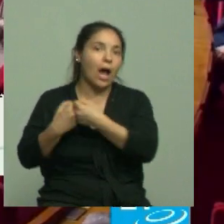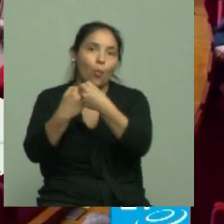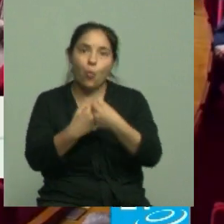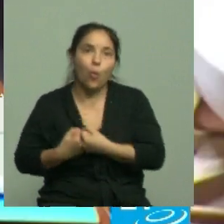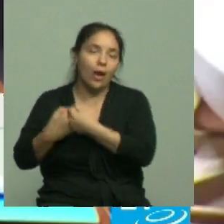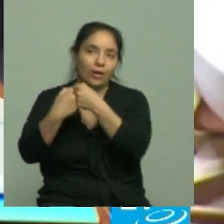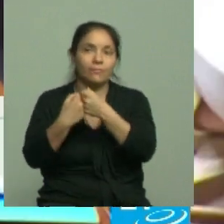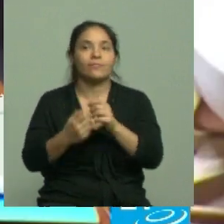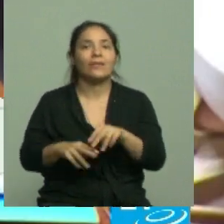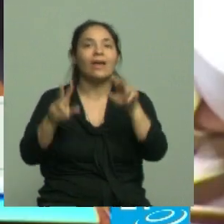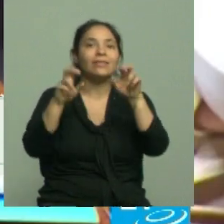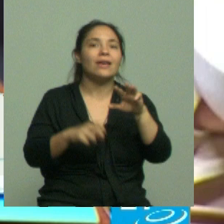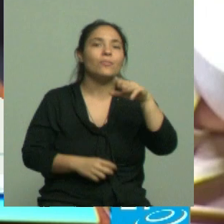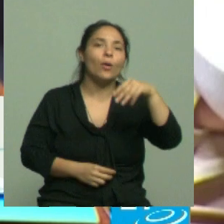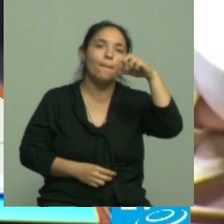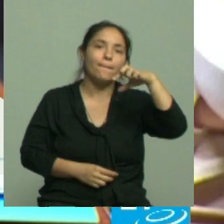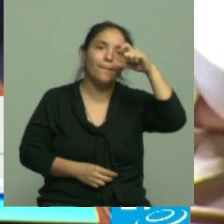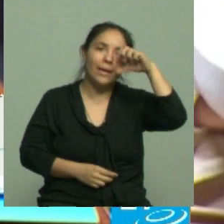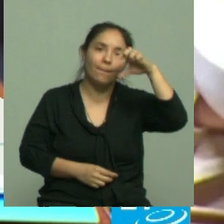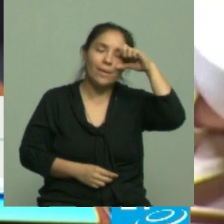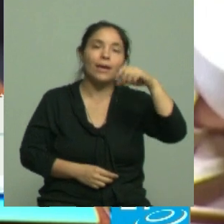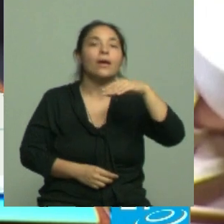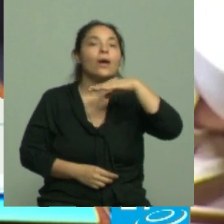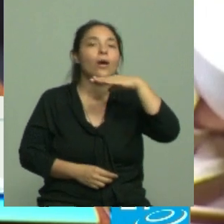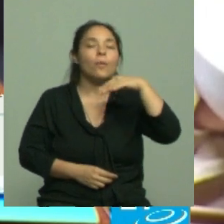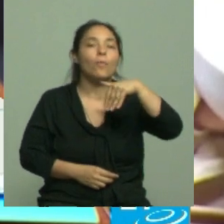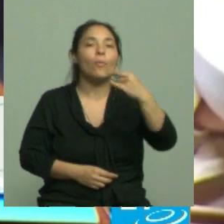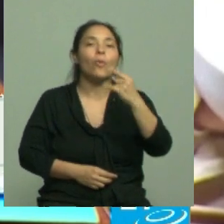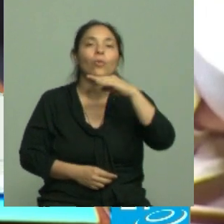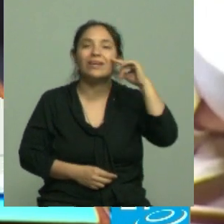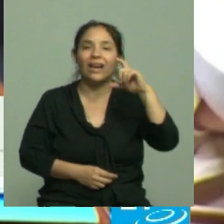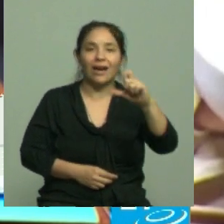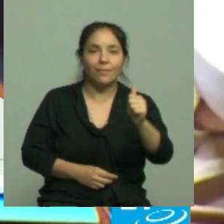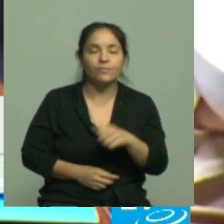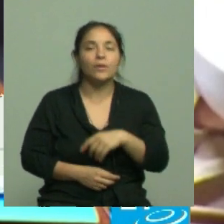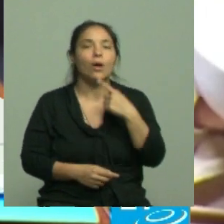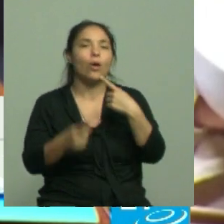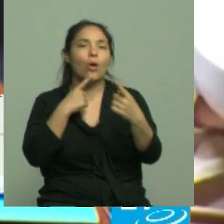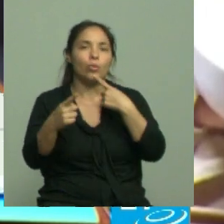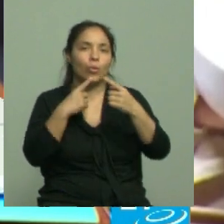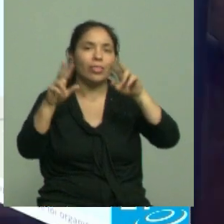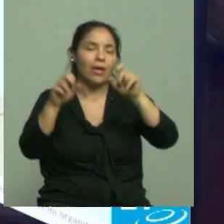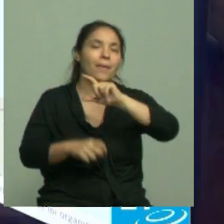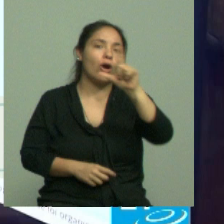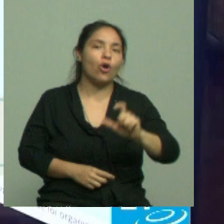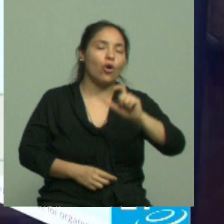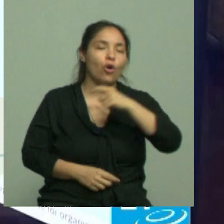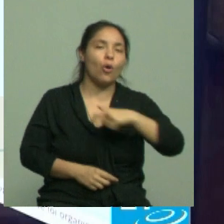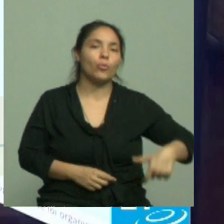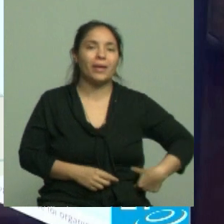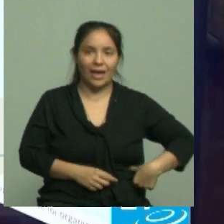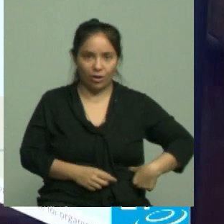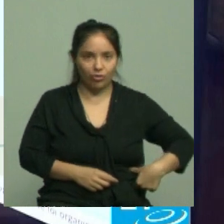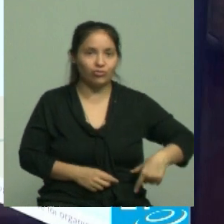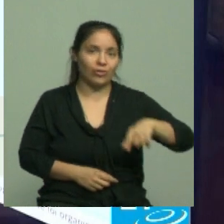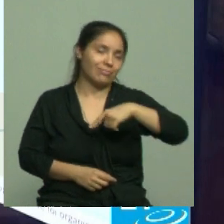quedamos con Pepe Mujica porque también en esa nota le consultaban sobre los gobiernos en Latinoamérica y habló de los regímenes